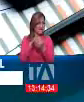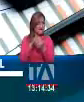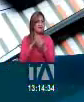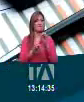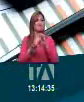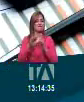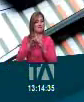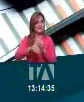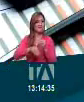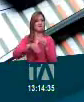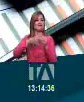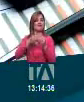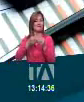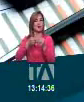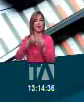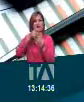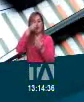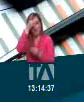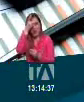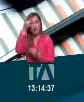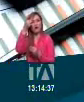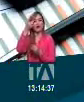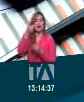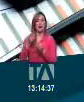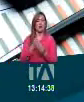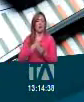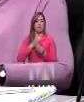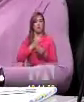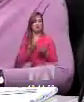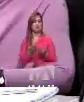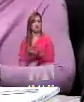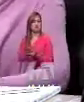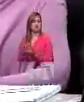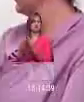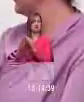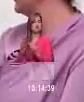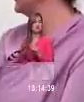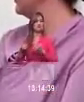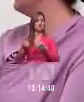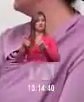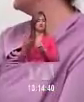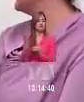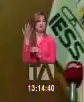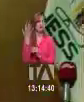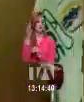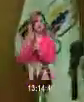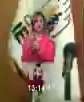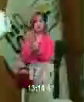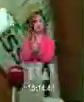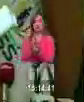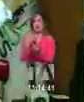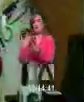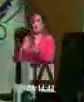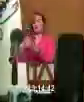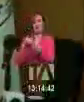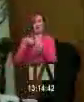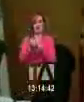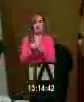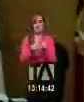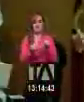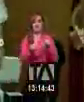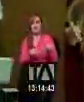actuariales, las inversiones, las cuentas por cobrar, los activos y otros. Y es que el pasado del Seguro Social ha estado plagado de